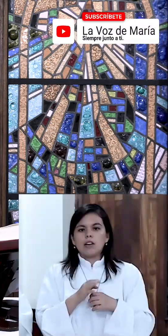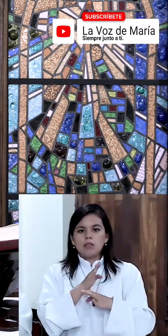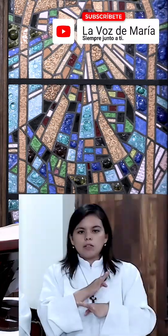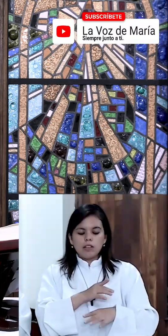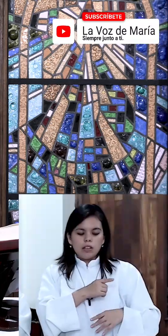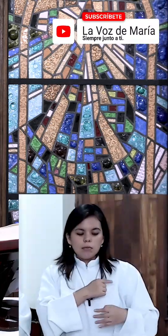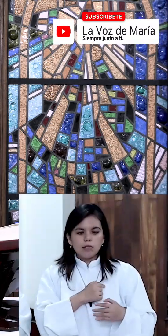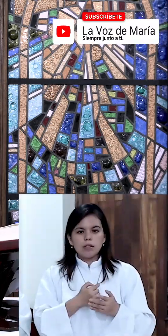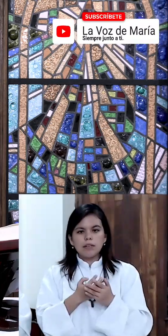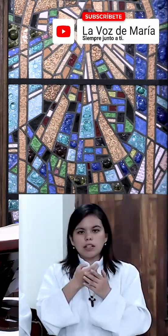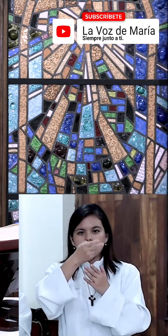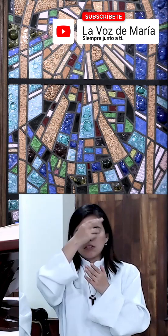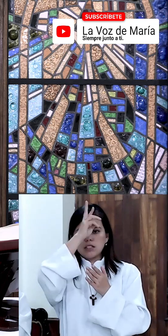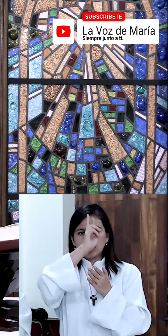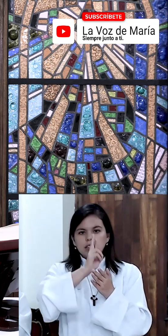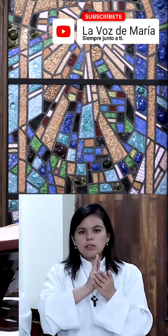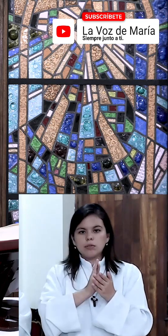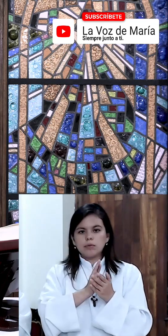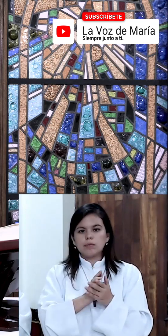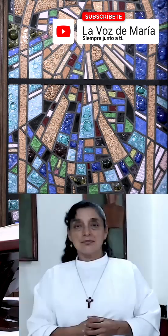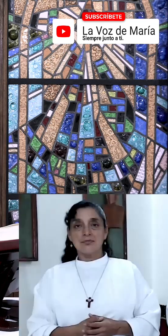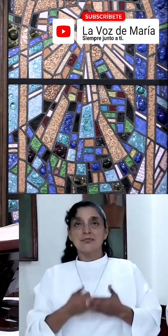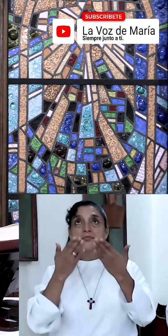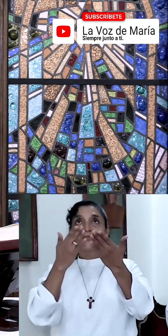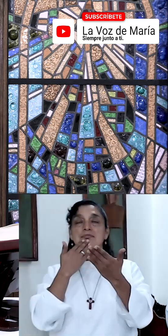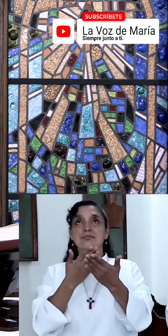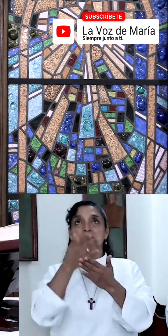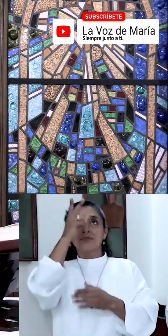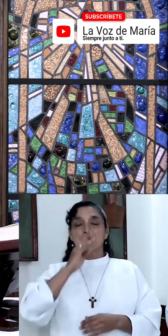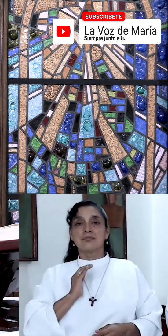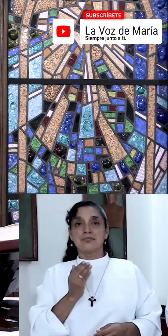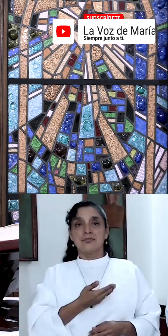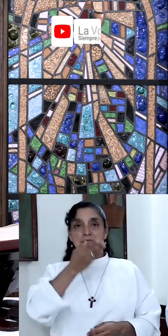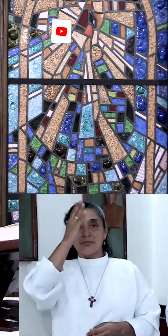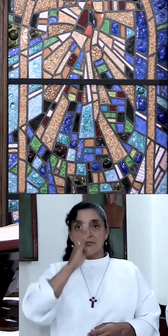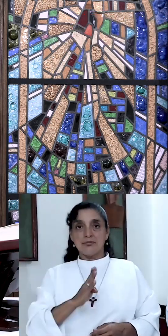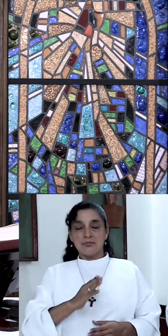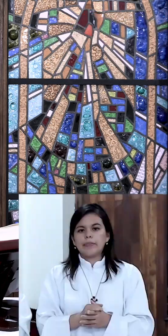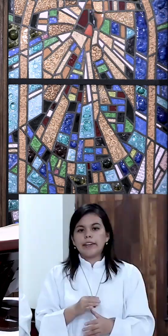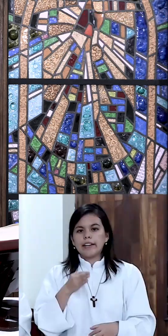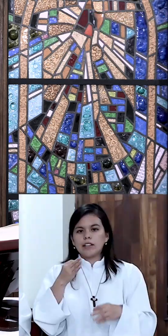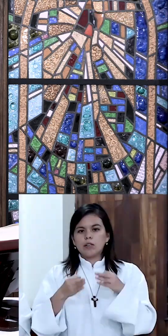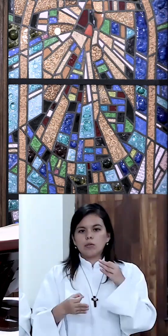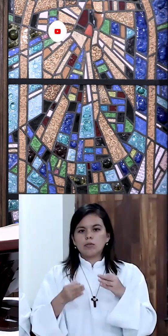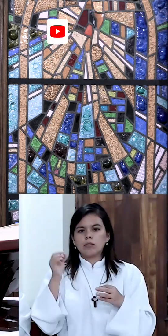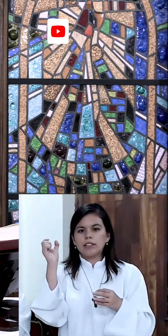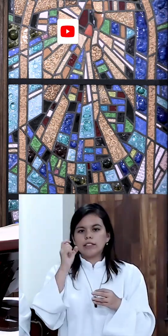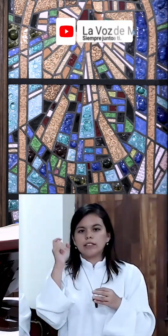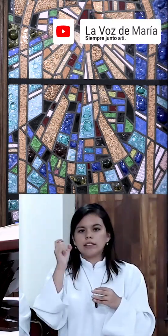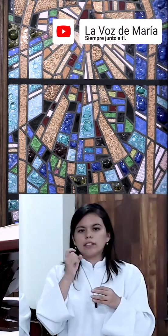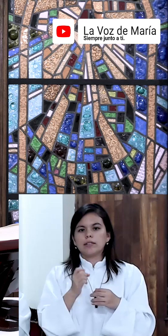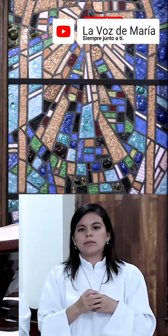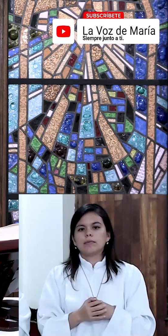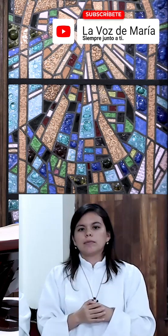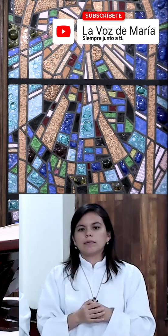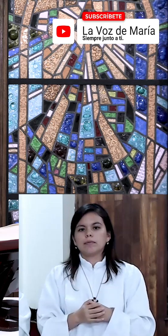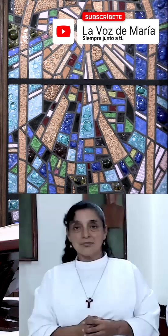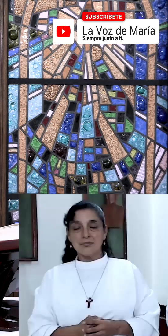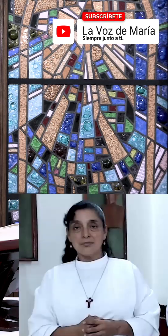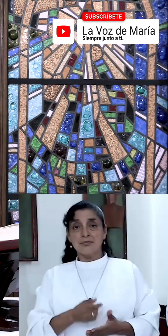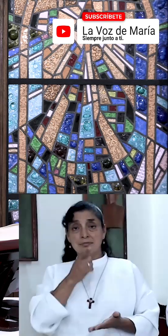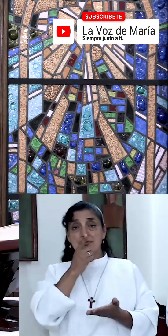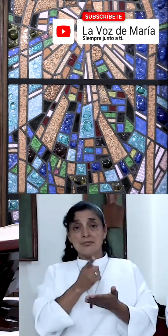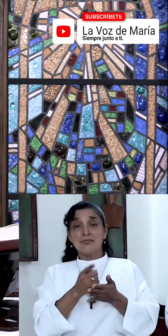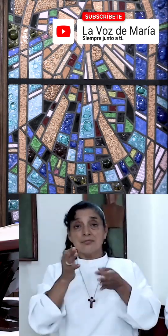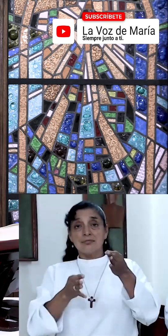corazón. Lo tenemos levantado hacia el Señor. Demos gracias al Señor nuestro Dios. Es justo y necesario.